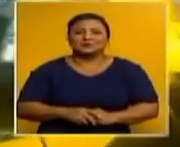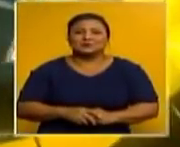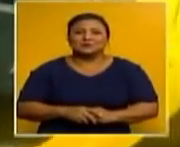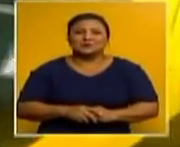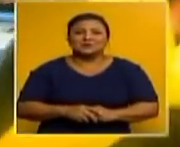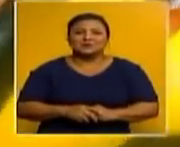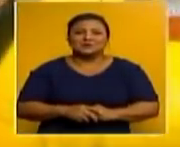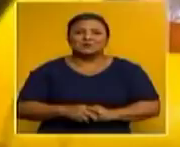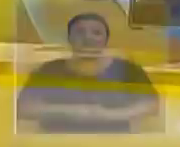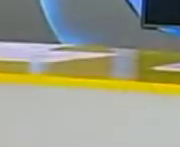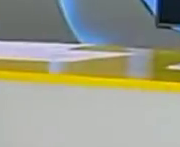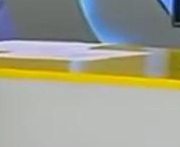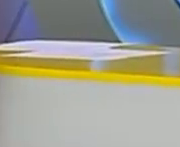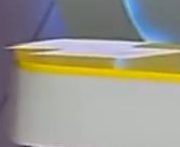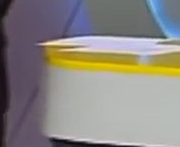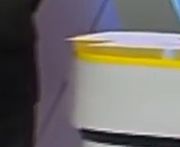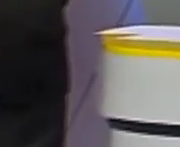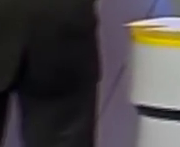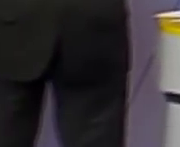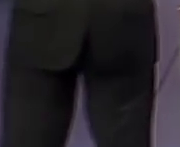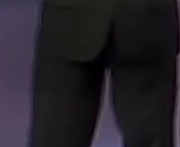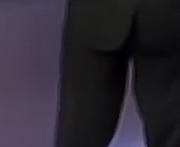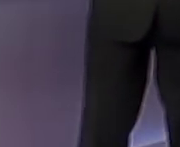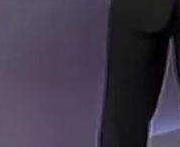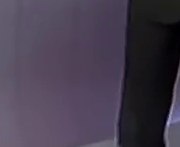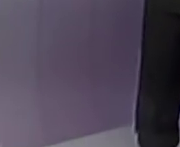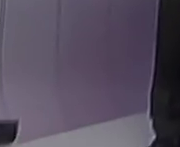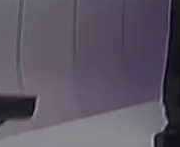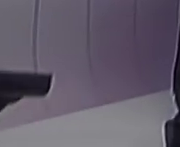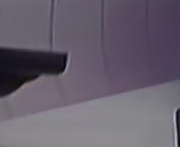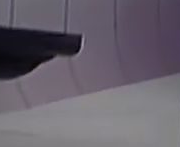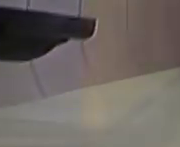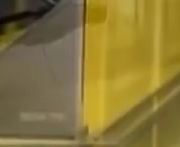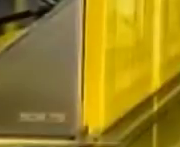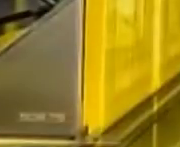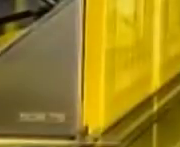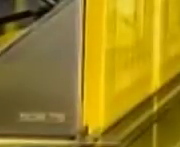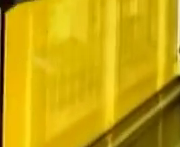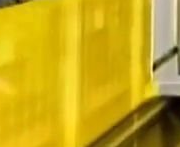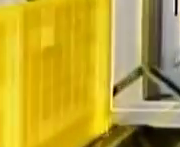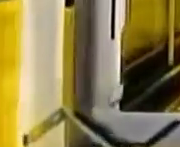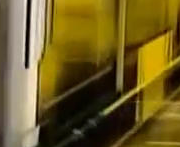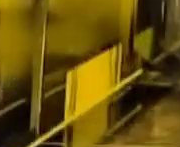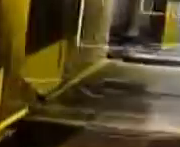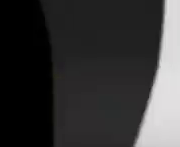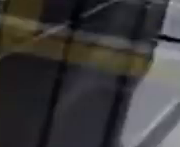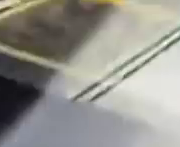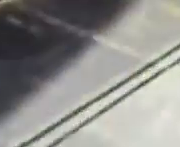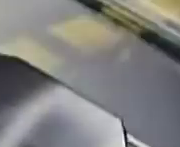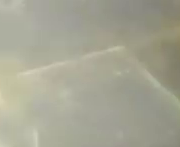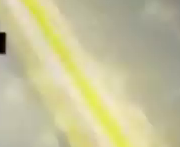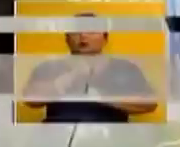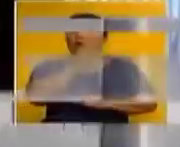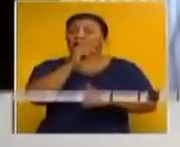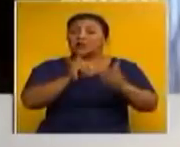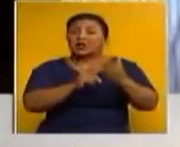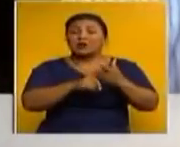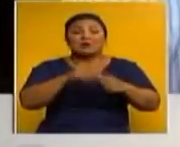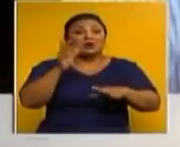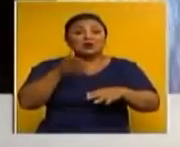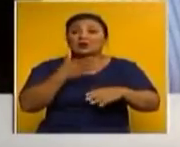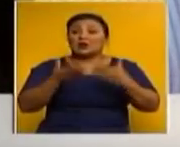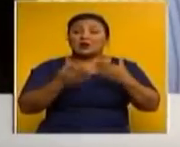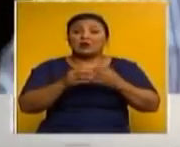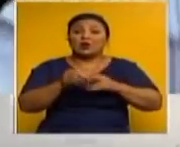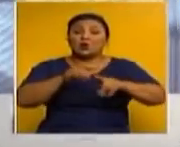1. Y más adelante les contamos que la Federación Ecuatoriana de Fútbol enfrentará una demanda penal si no convoca